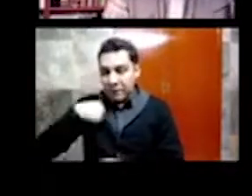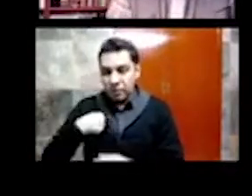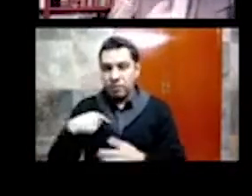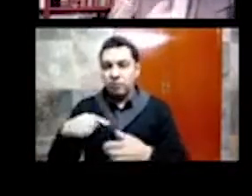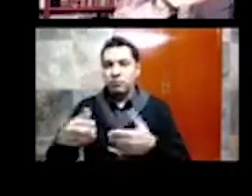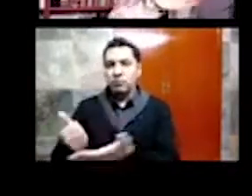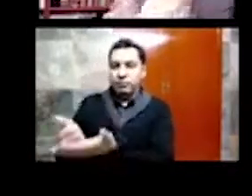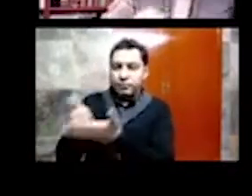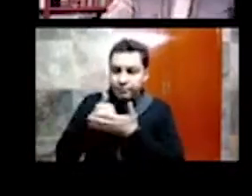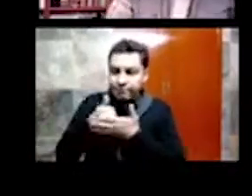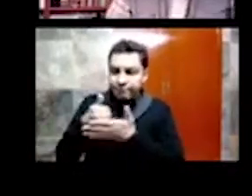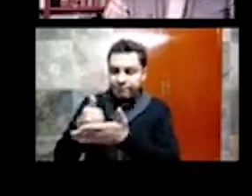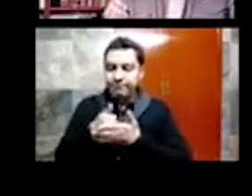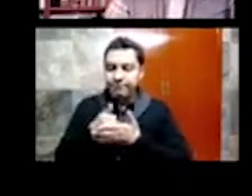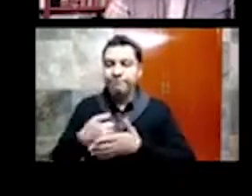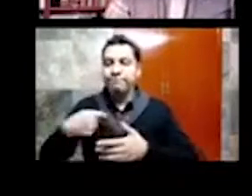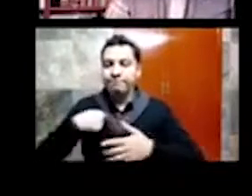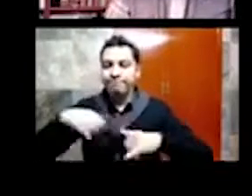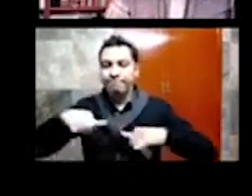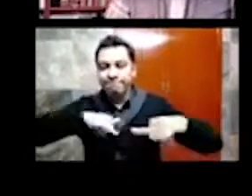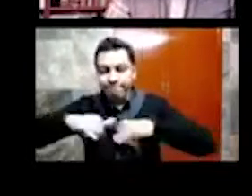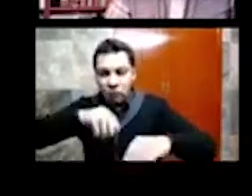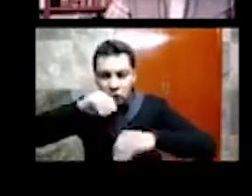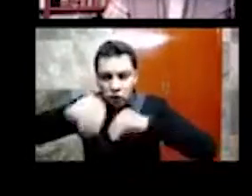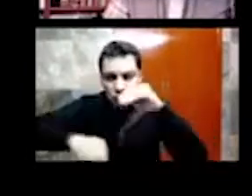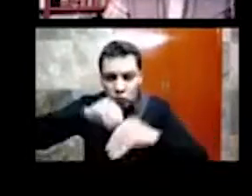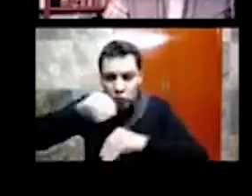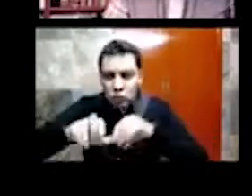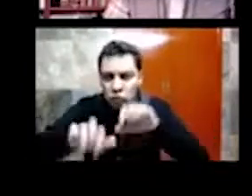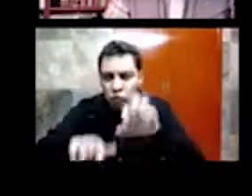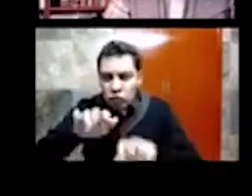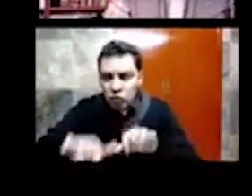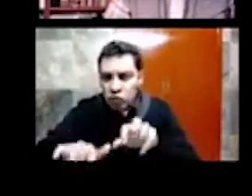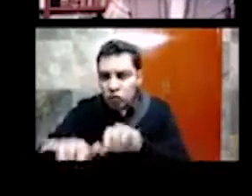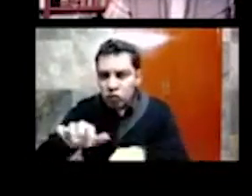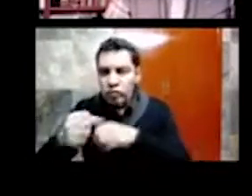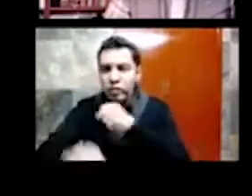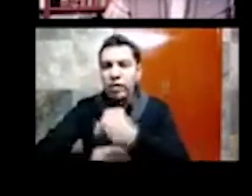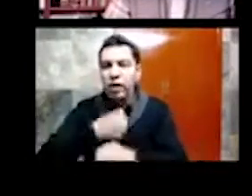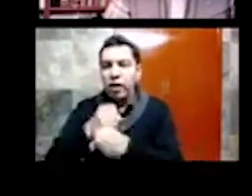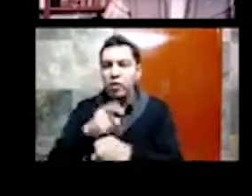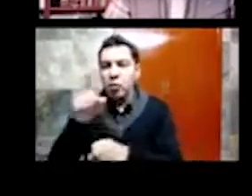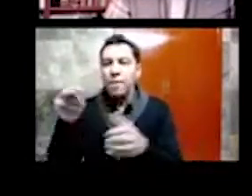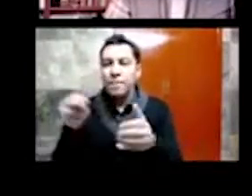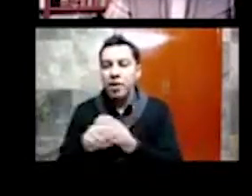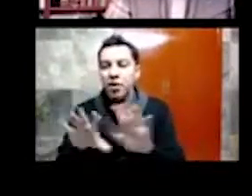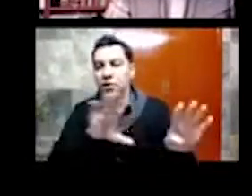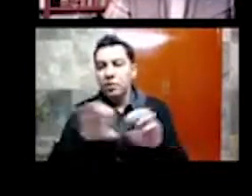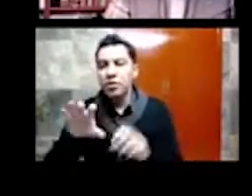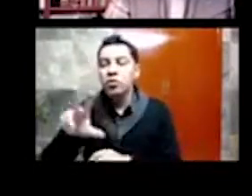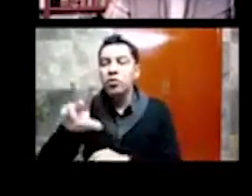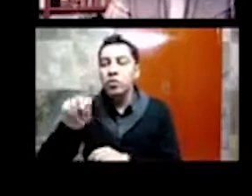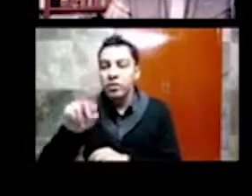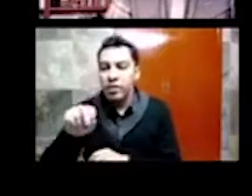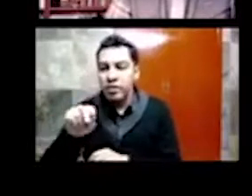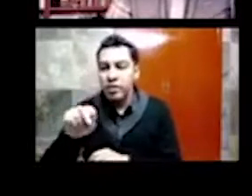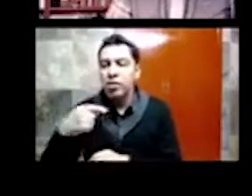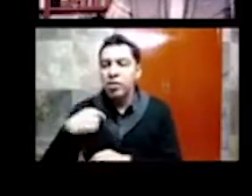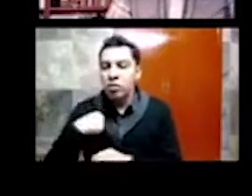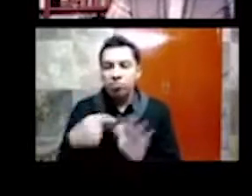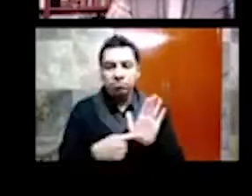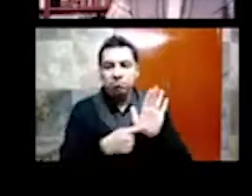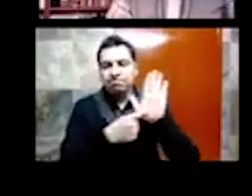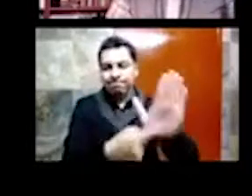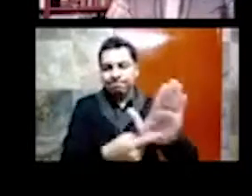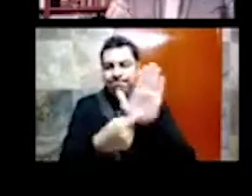Me ayudaban a trabajar esto. En los años 80, 70 tardíos, tuve oportunidad de someter algunas consideraciones